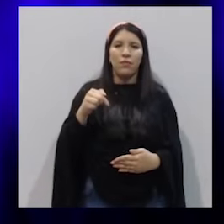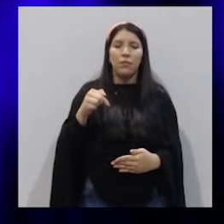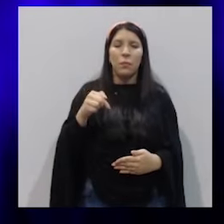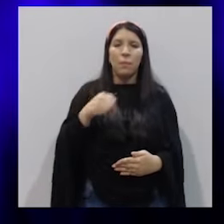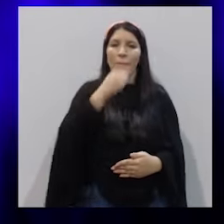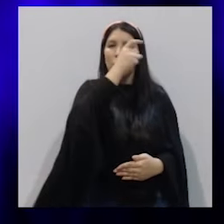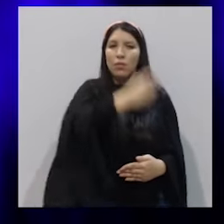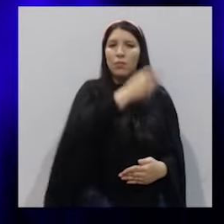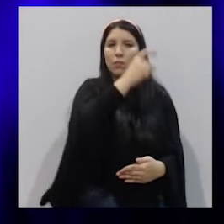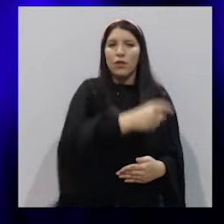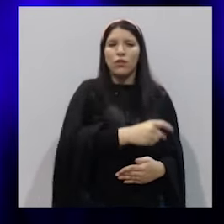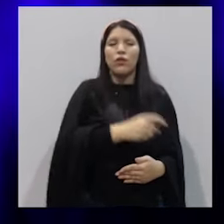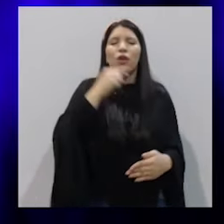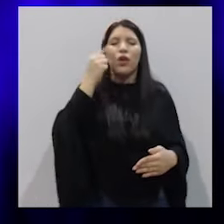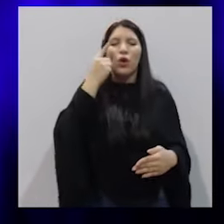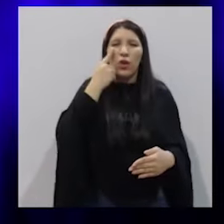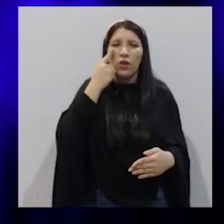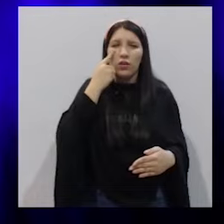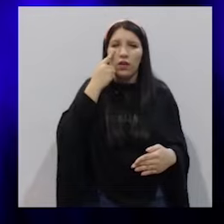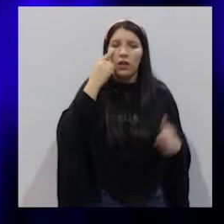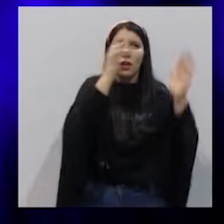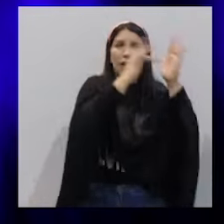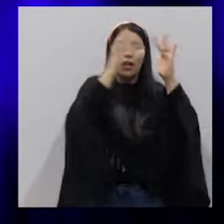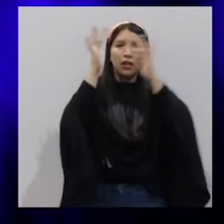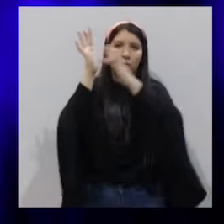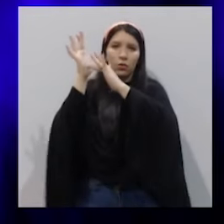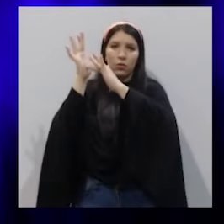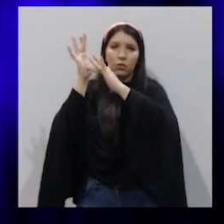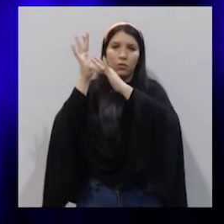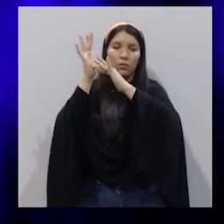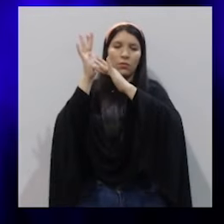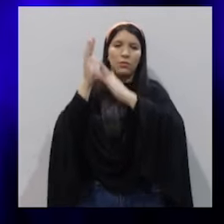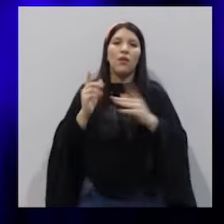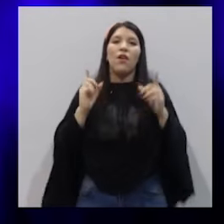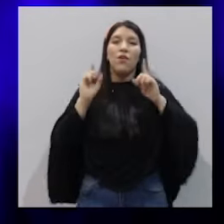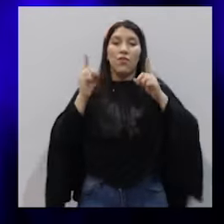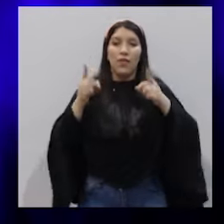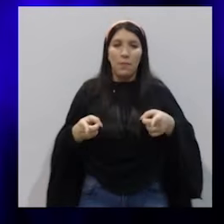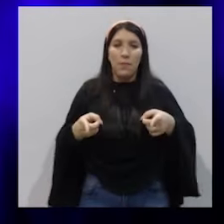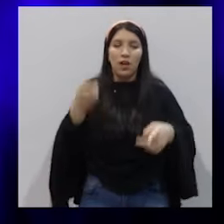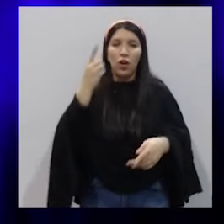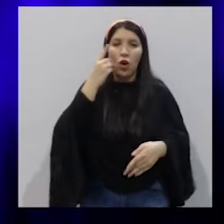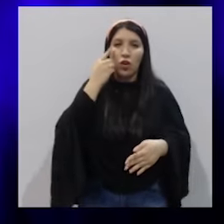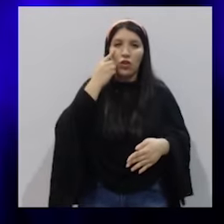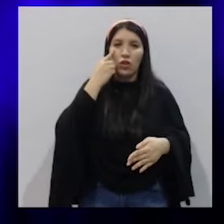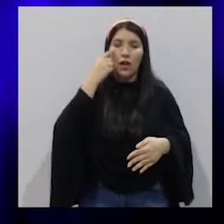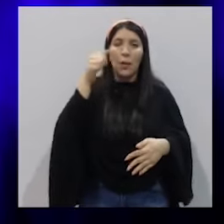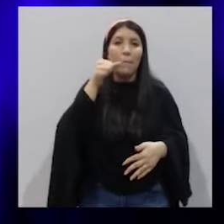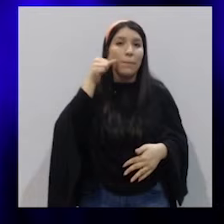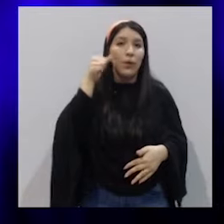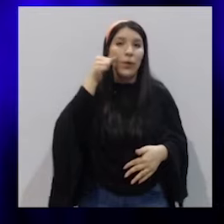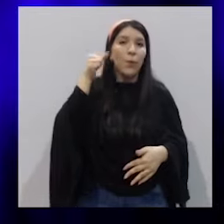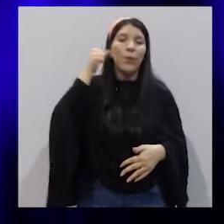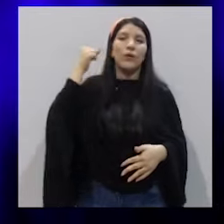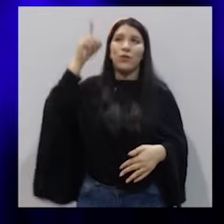lo que dios dice para nuestras vidas las promesas de dios el plan de dios y poder estar en el